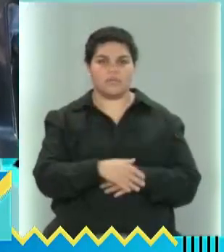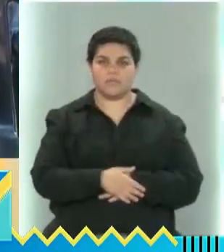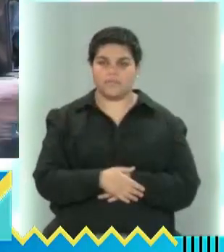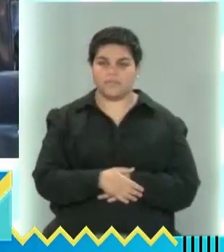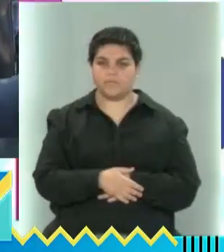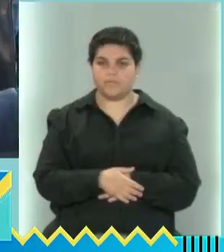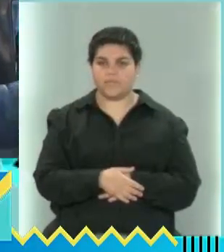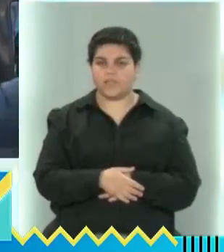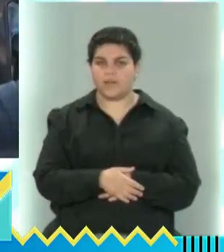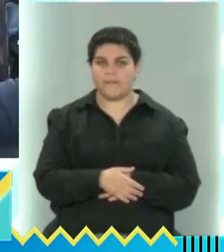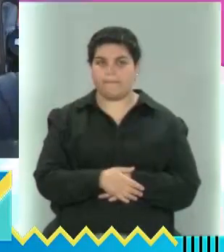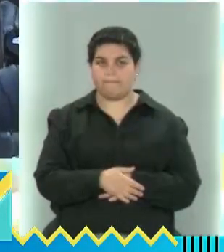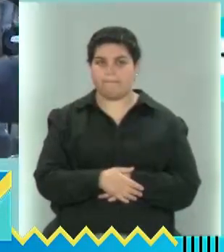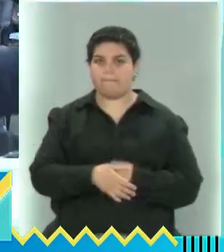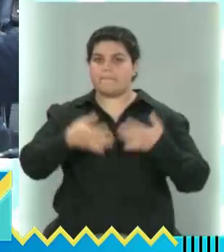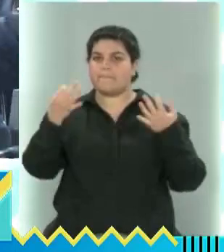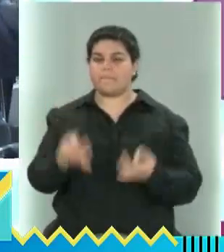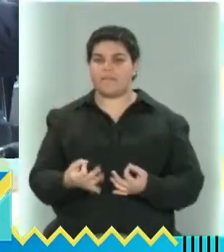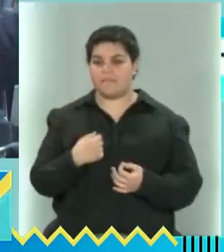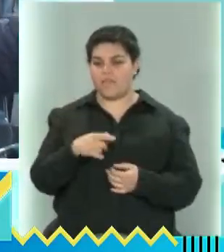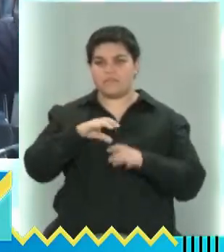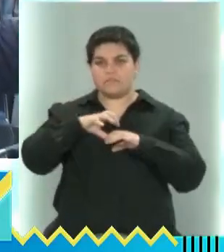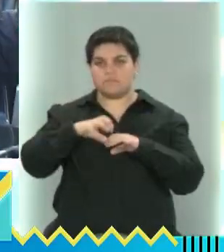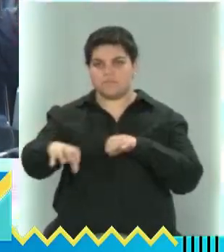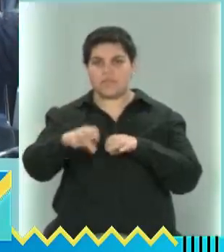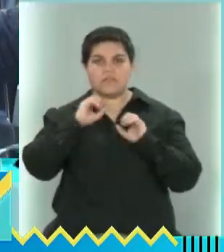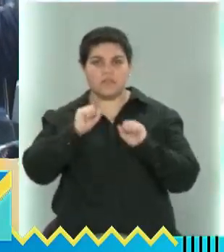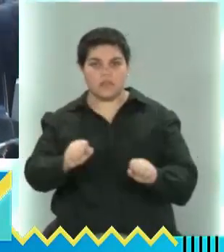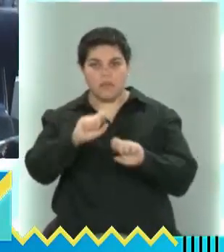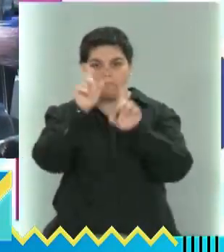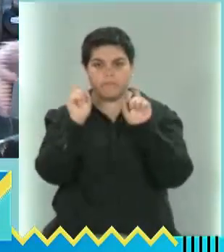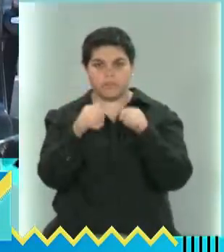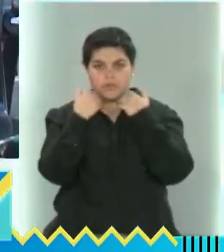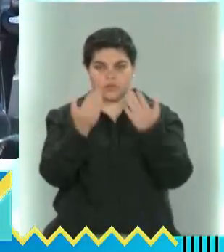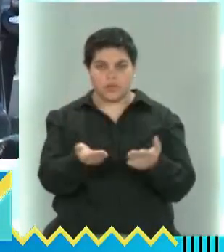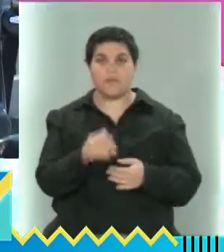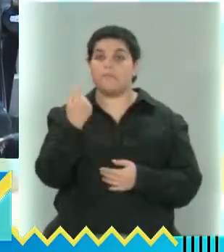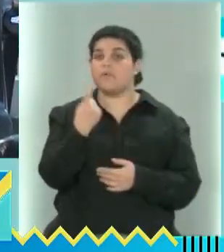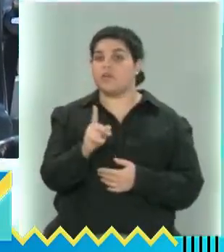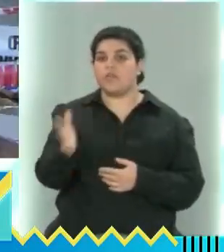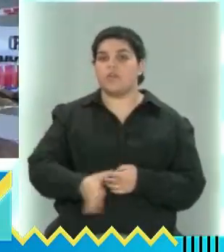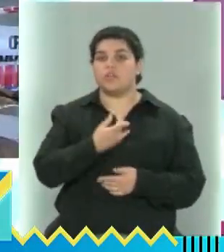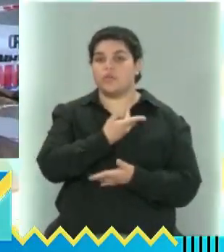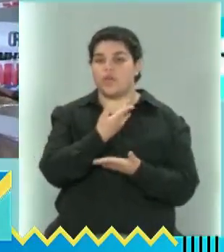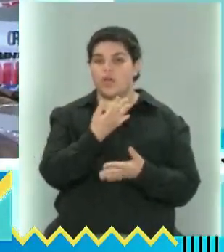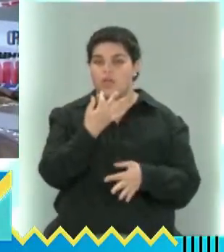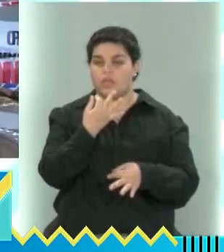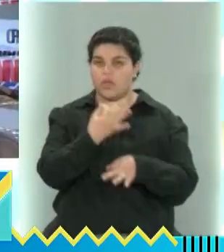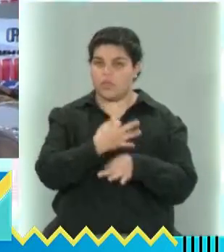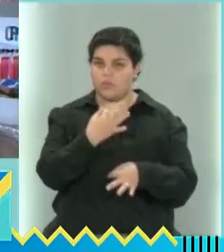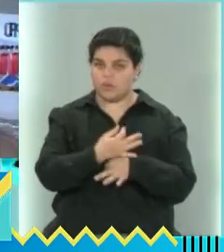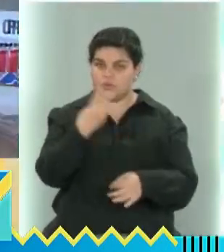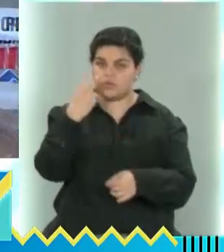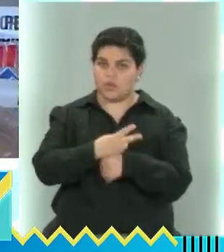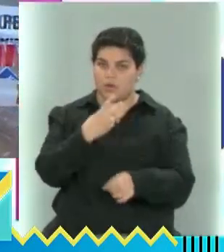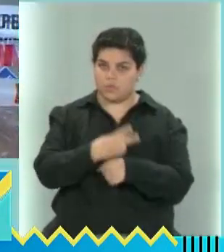No es de competencia de mi secretaría, pero lo que explicó la Directora General de Educación Secundaria en la